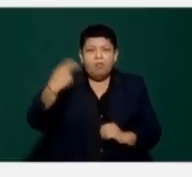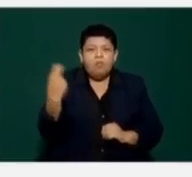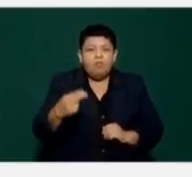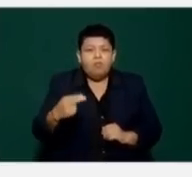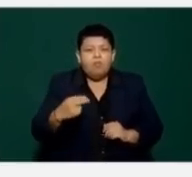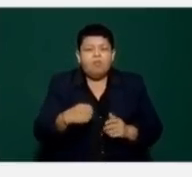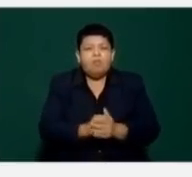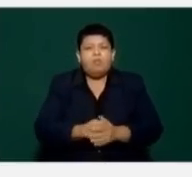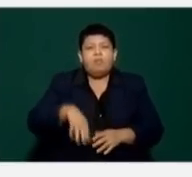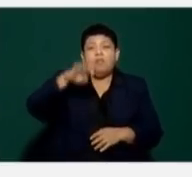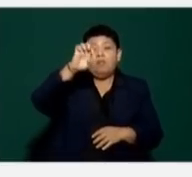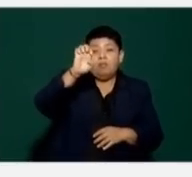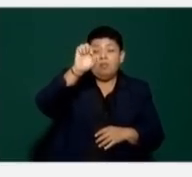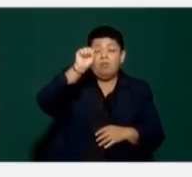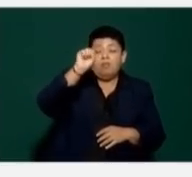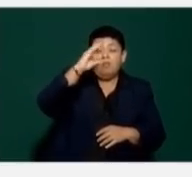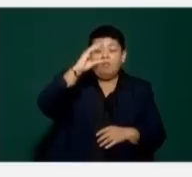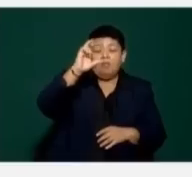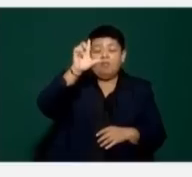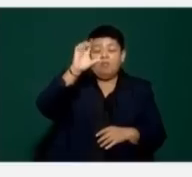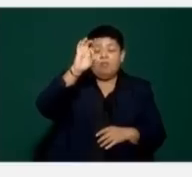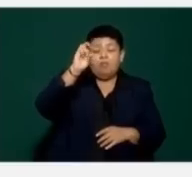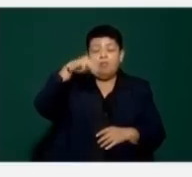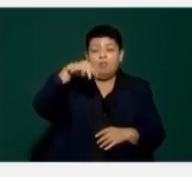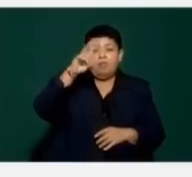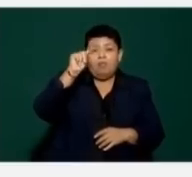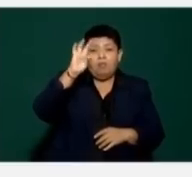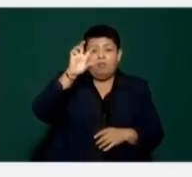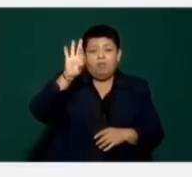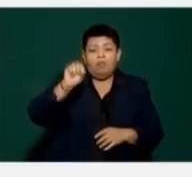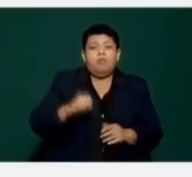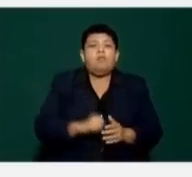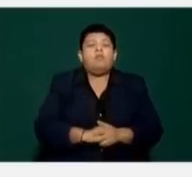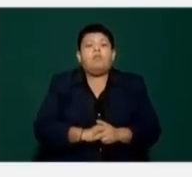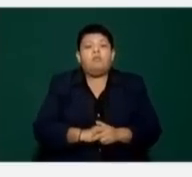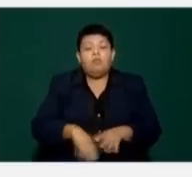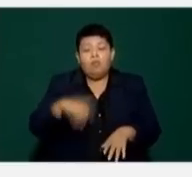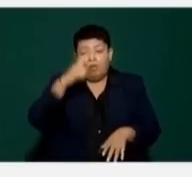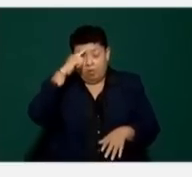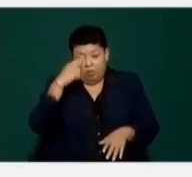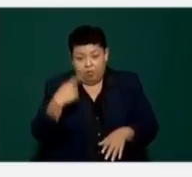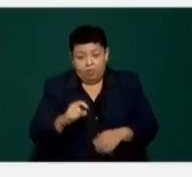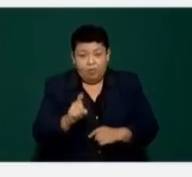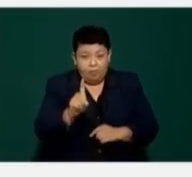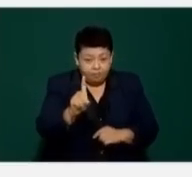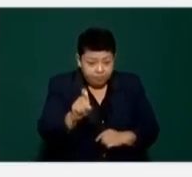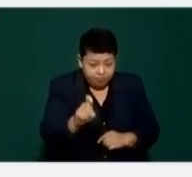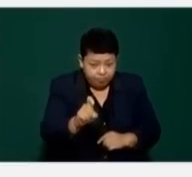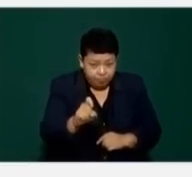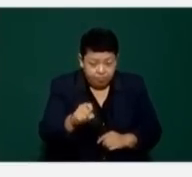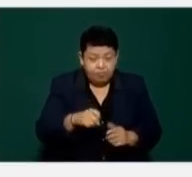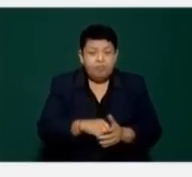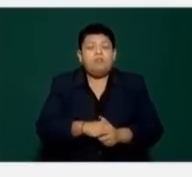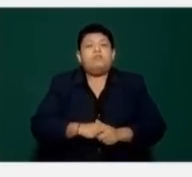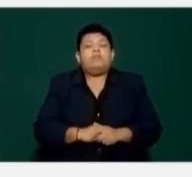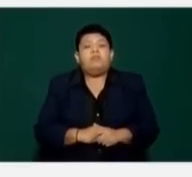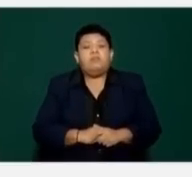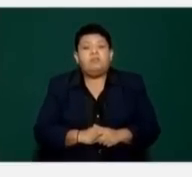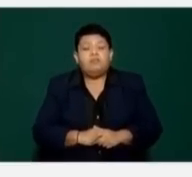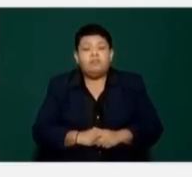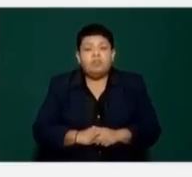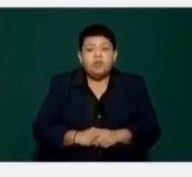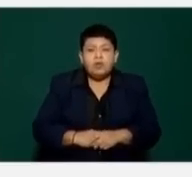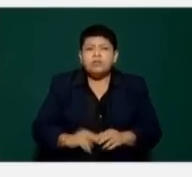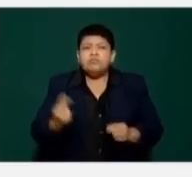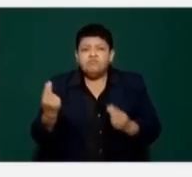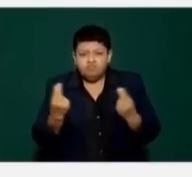escatenómetros, que son una especie de radares. Ellos ya los probaron en el lado del Pacífico, por ahí por Ensenada, que